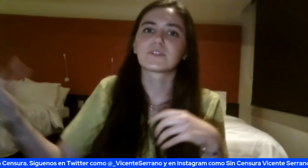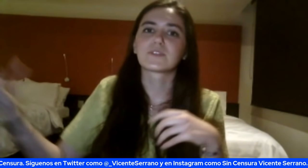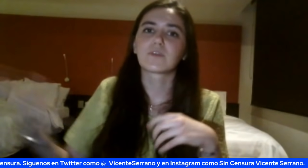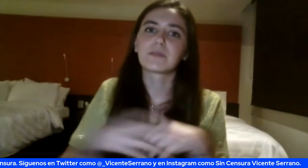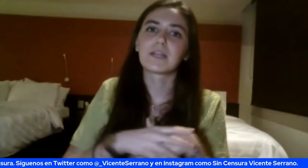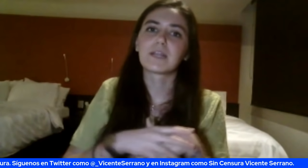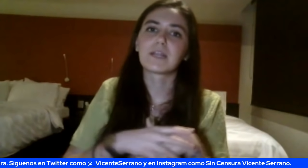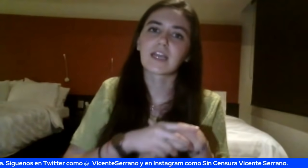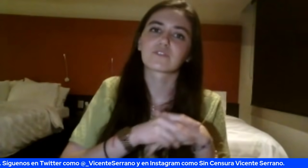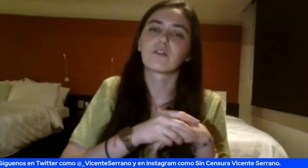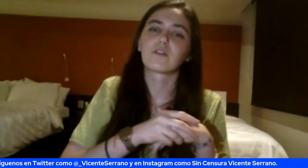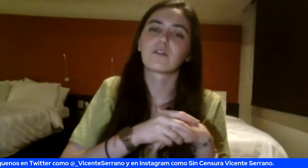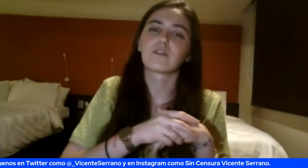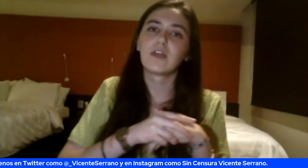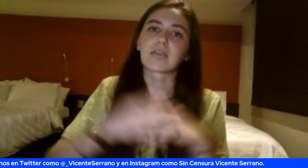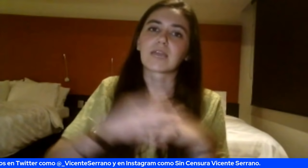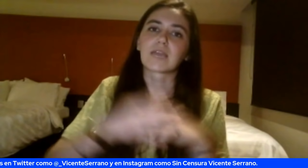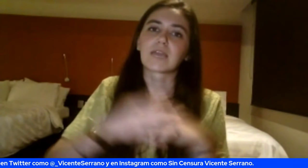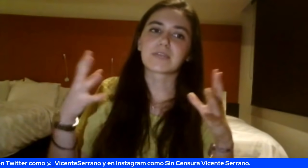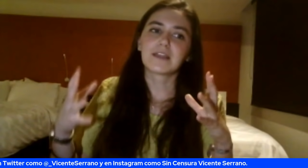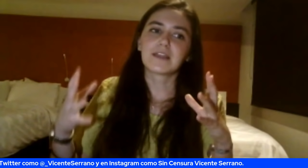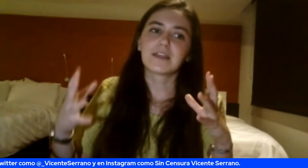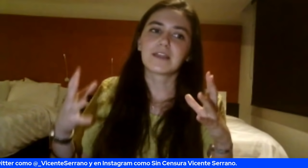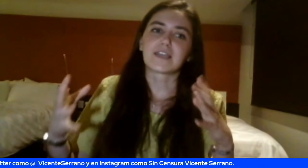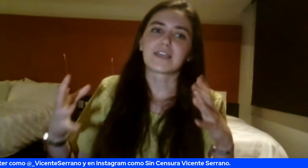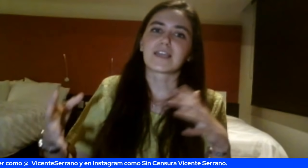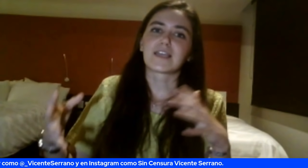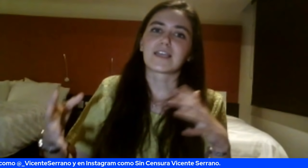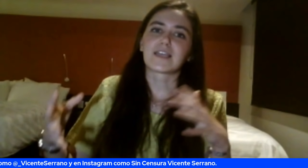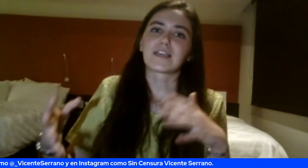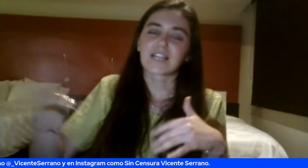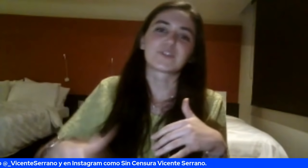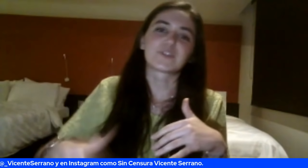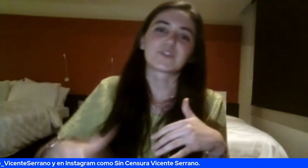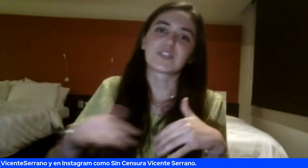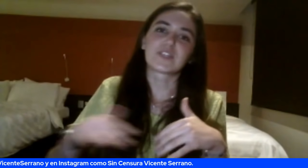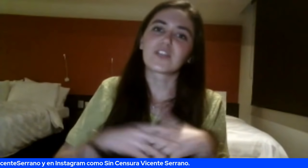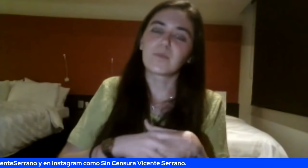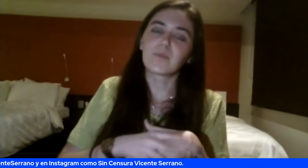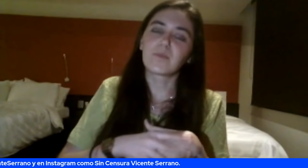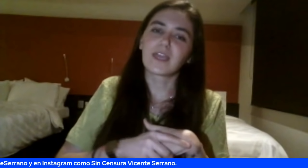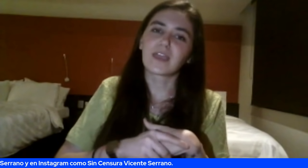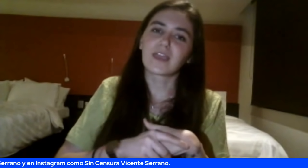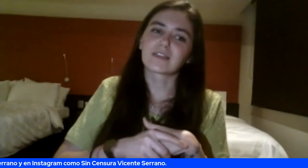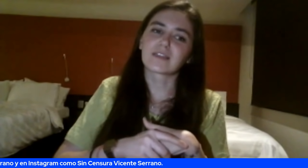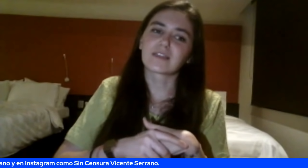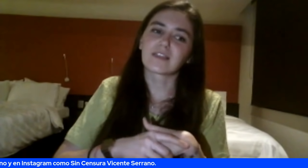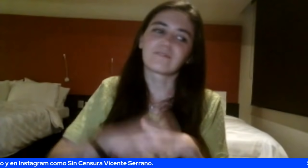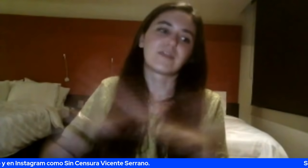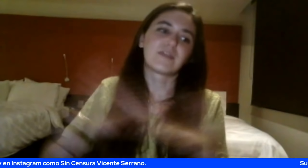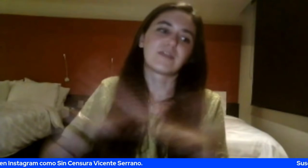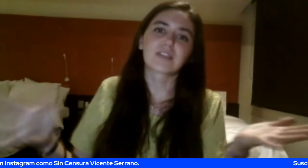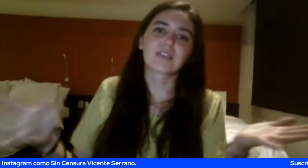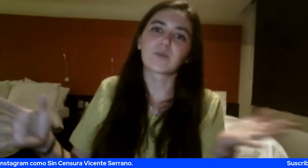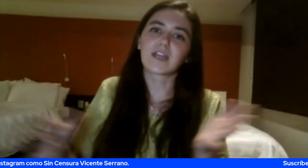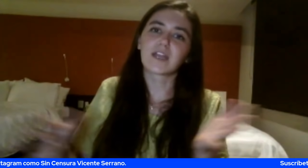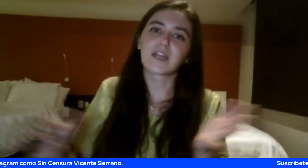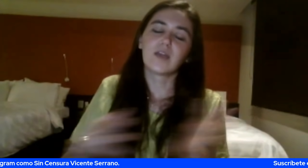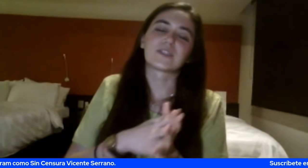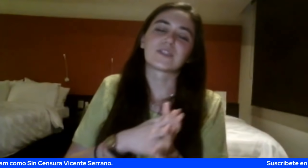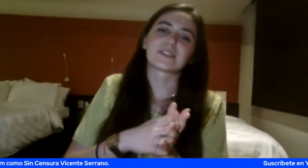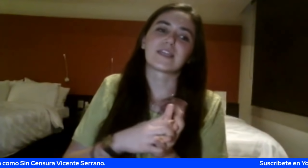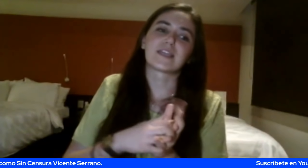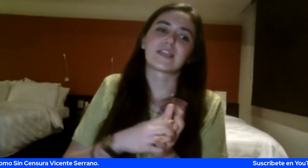posición privilegiada, que eso es algo que más bien desde las posiciones de ausencia de poder,